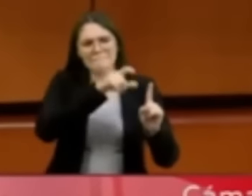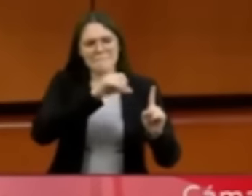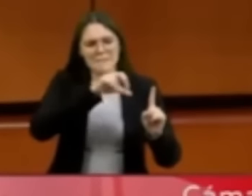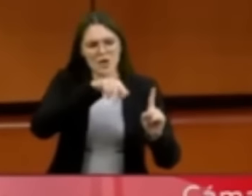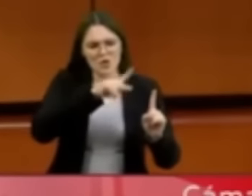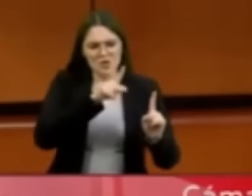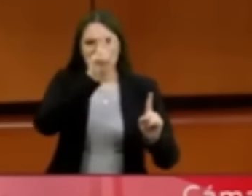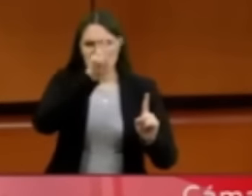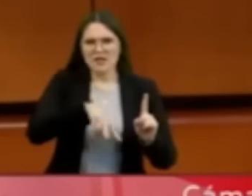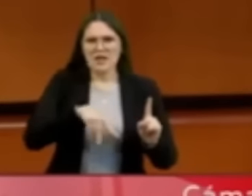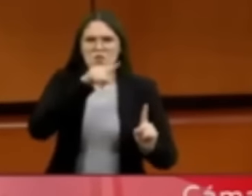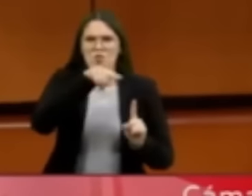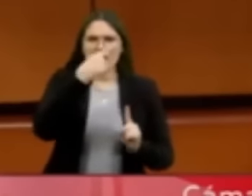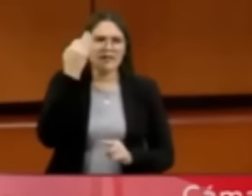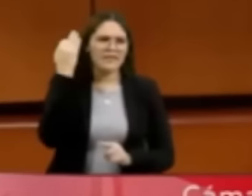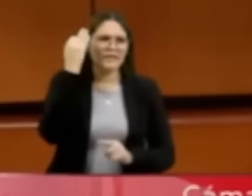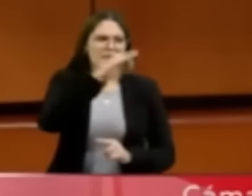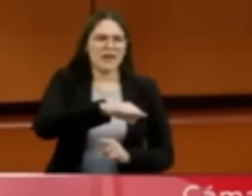a decir por qué.